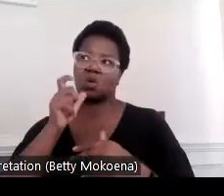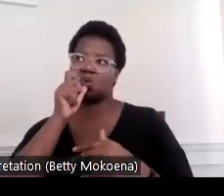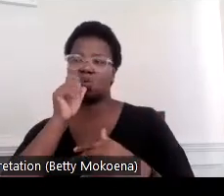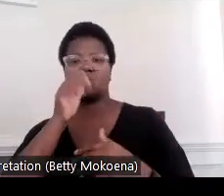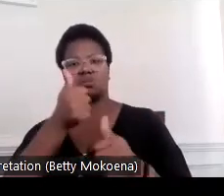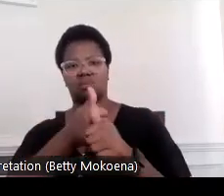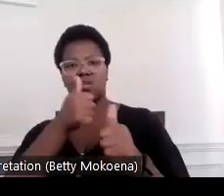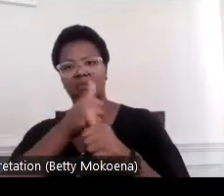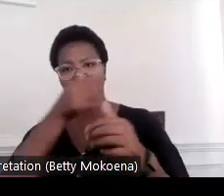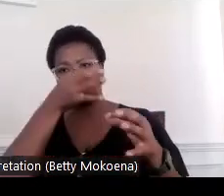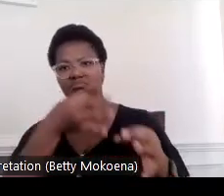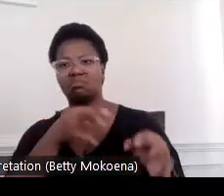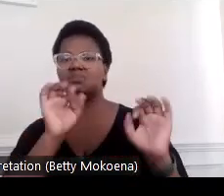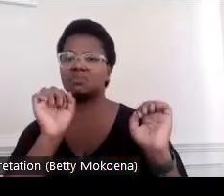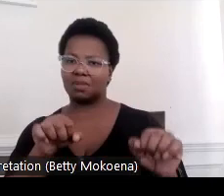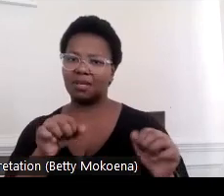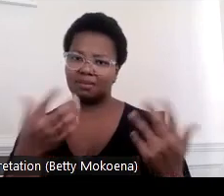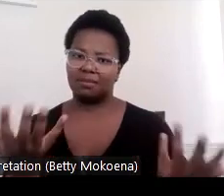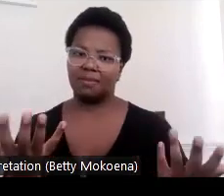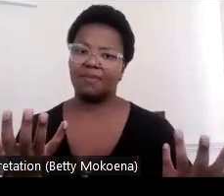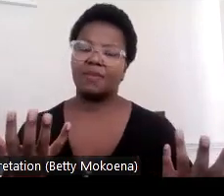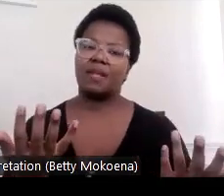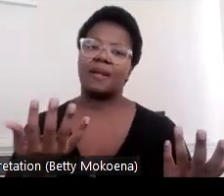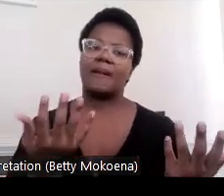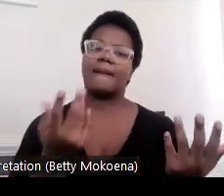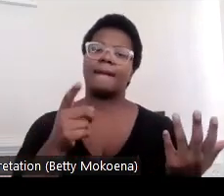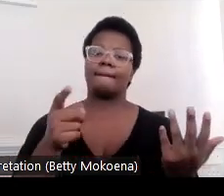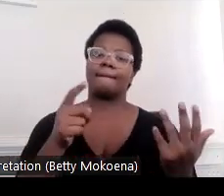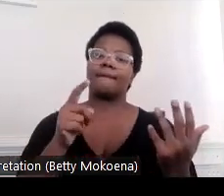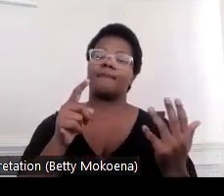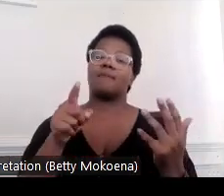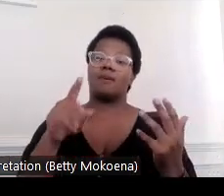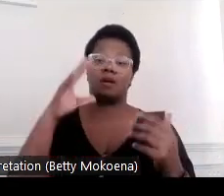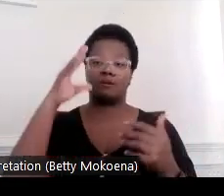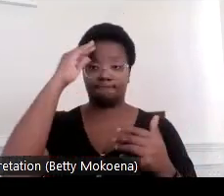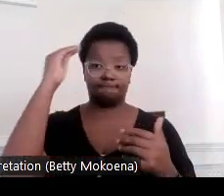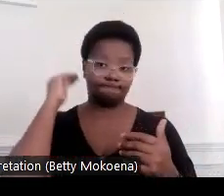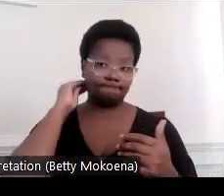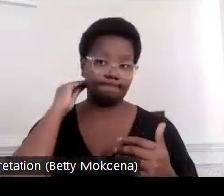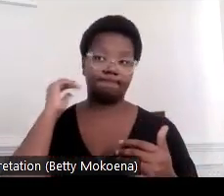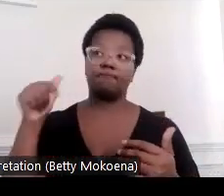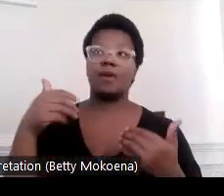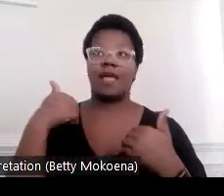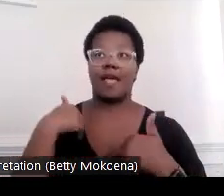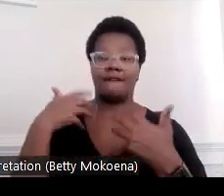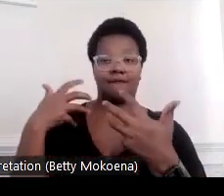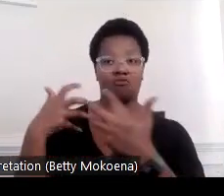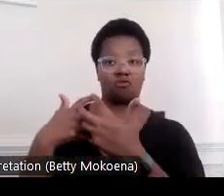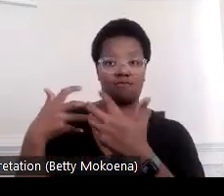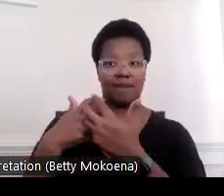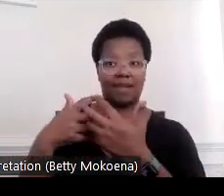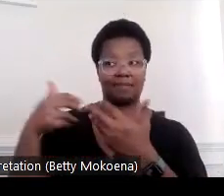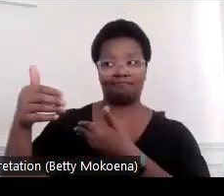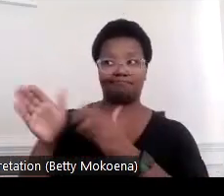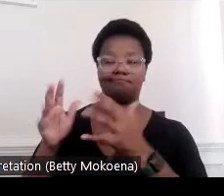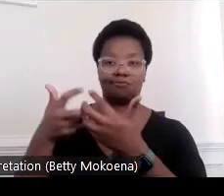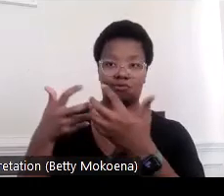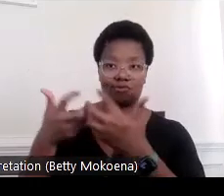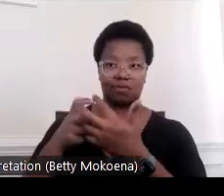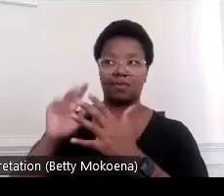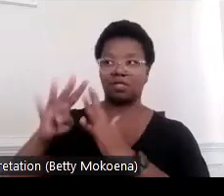elija cuando ellos quieran o la persona que recibe servicios pero también mantener mente que no hay a